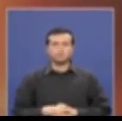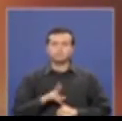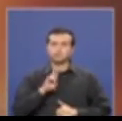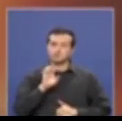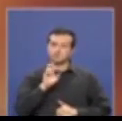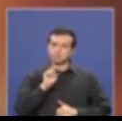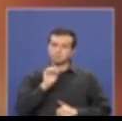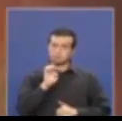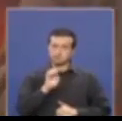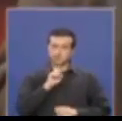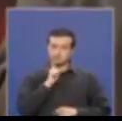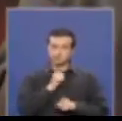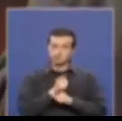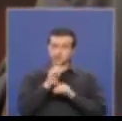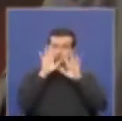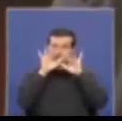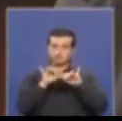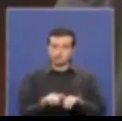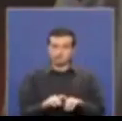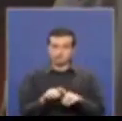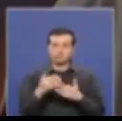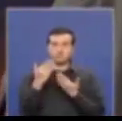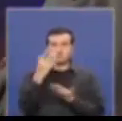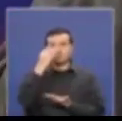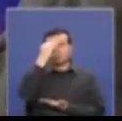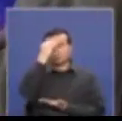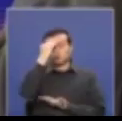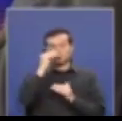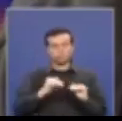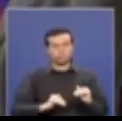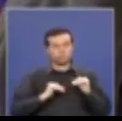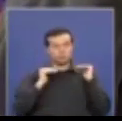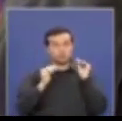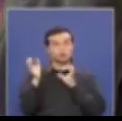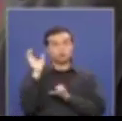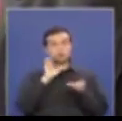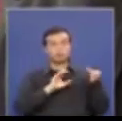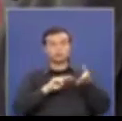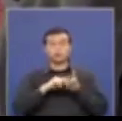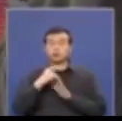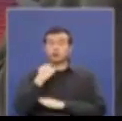René, nuestro secretario de Educación Superior, Ciencia y Tecnología,